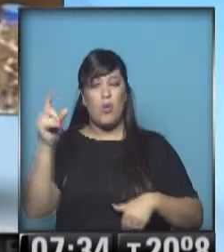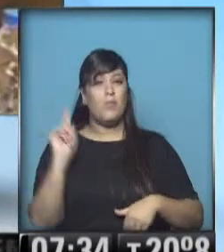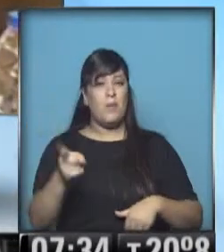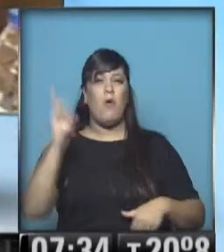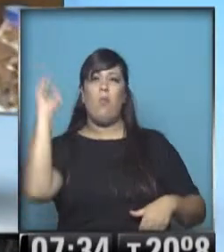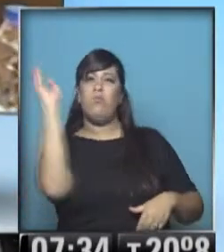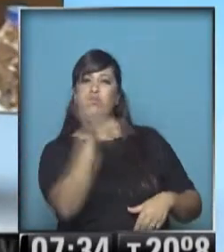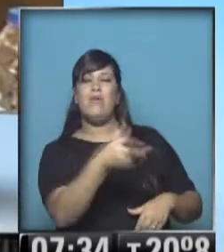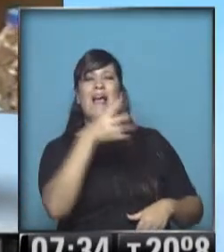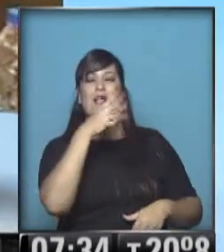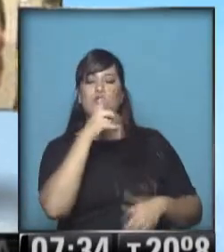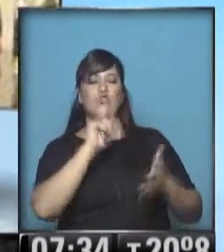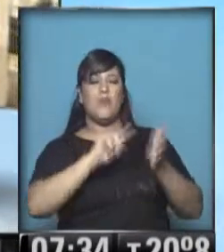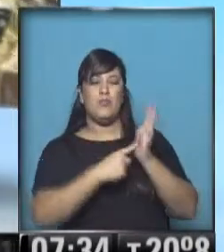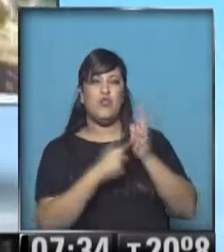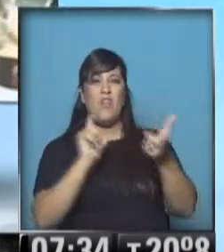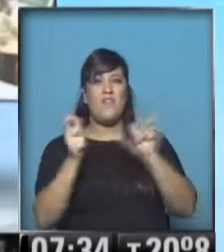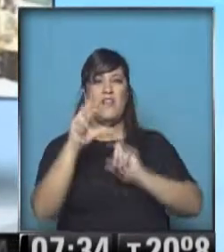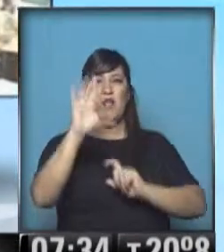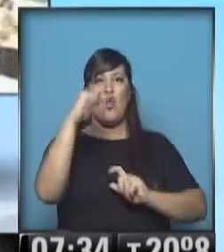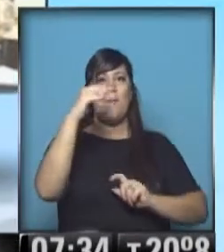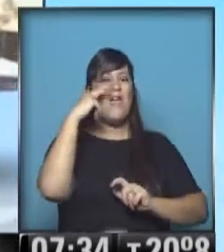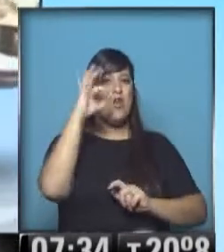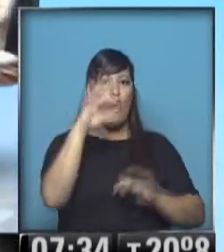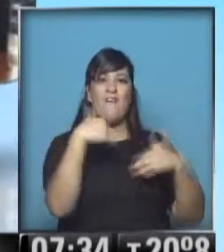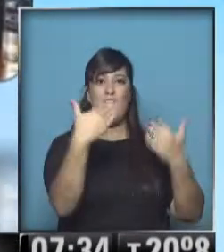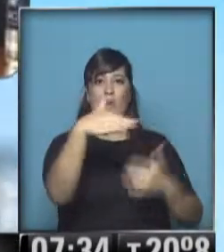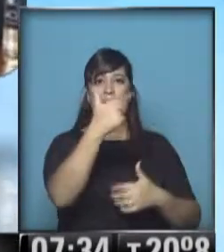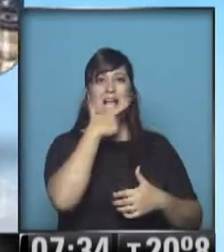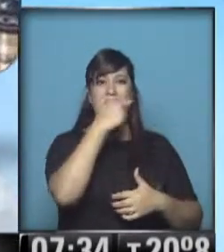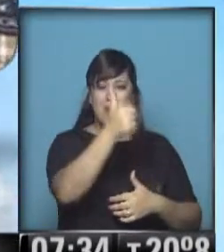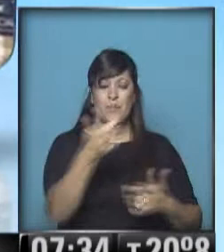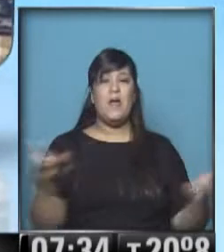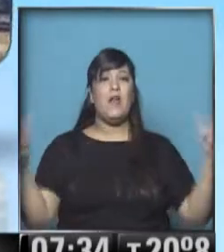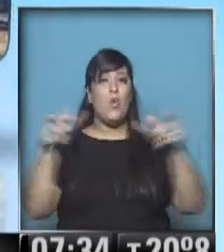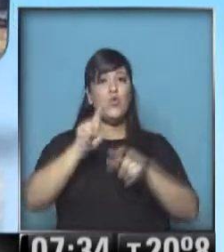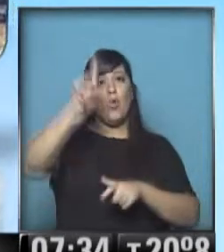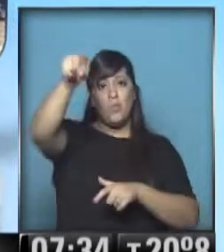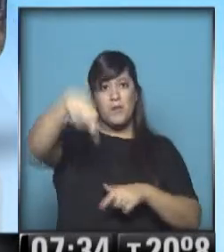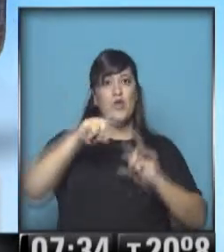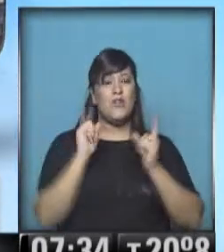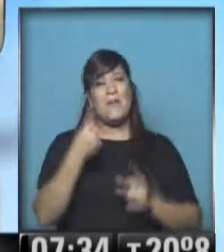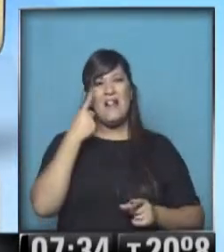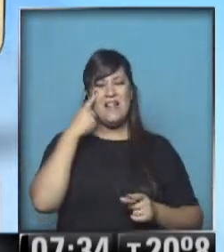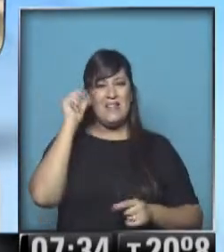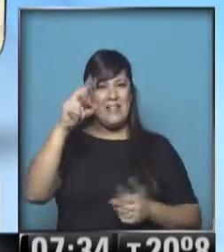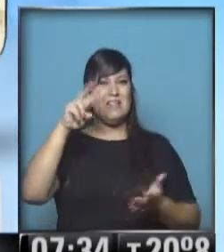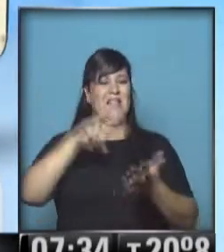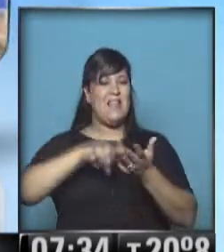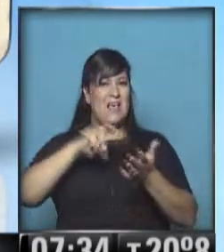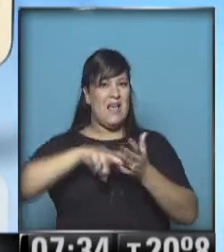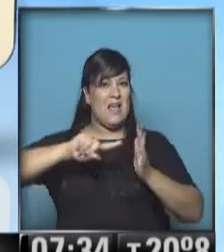por 14 puntos a Romero, candidato del macismo. A la reunión asistió también el intendente de la capital salteña y candidato